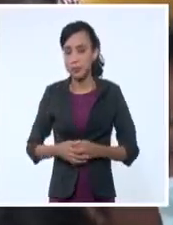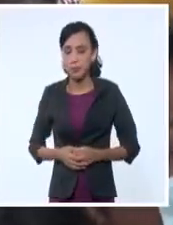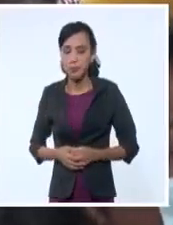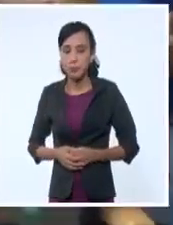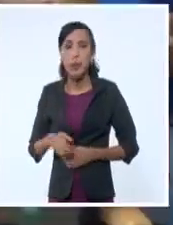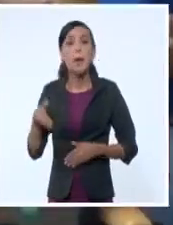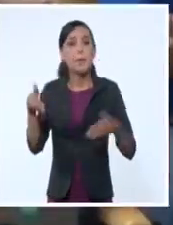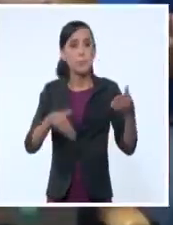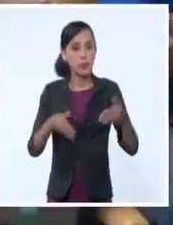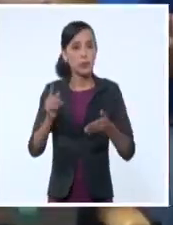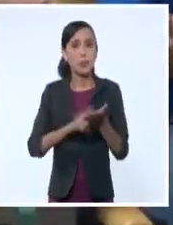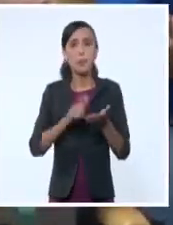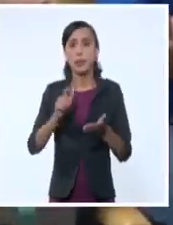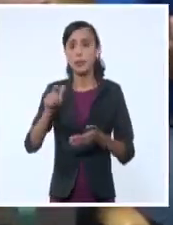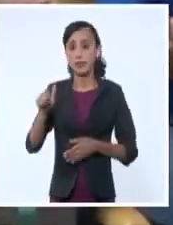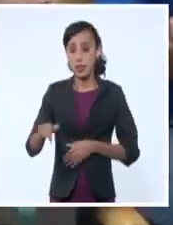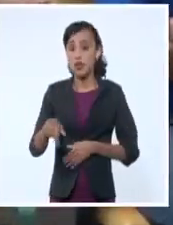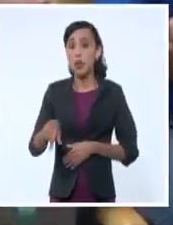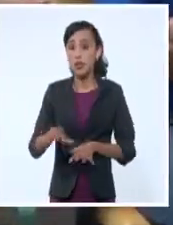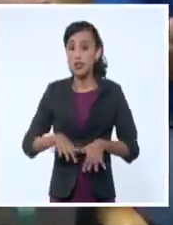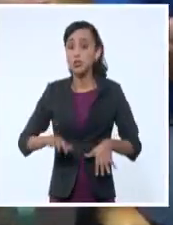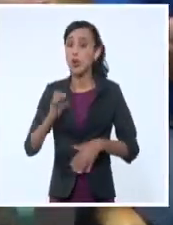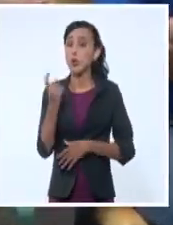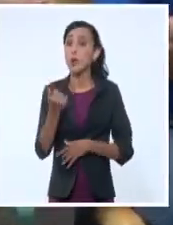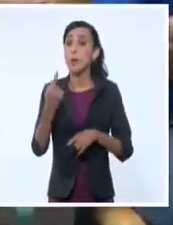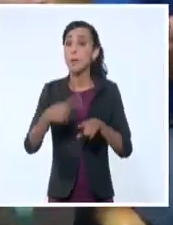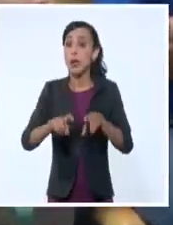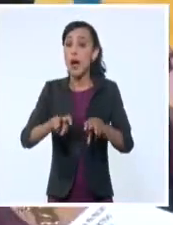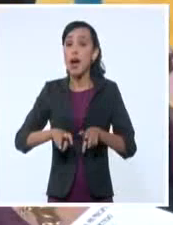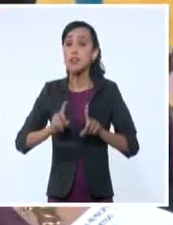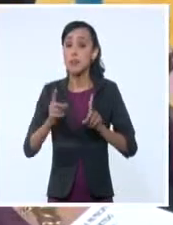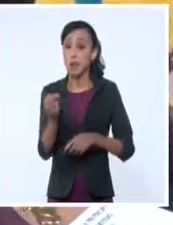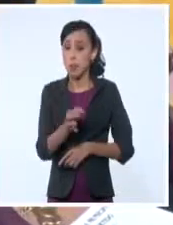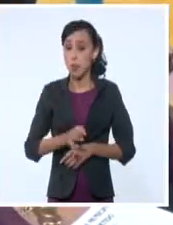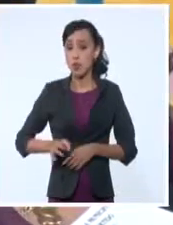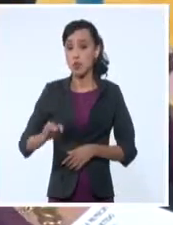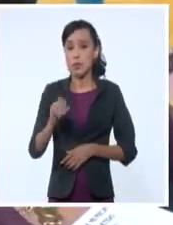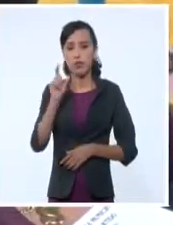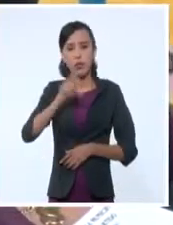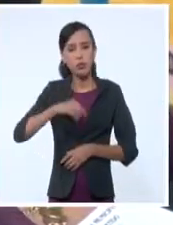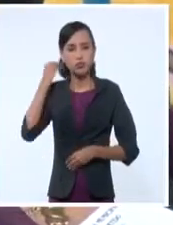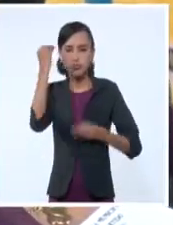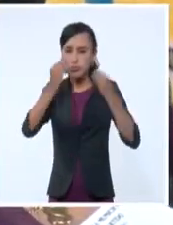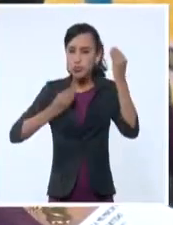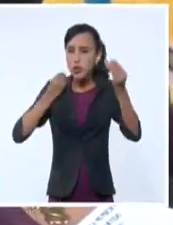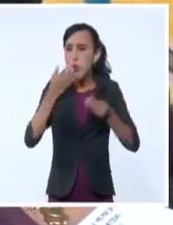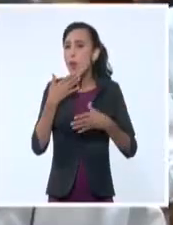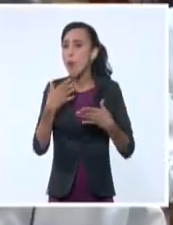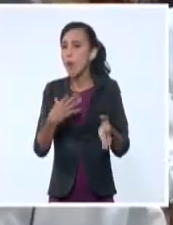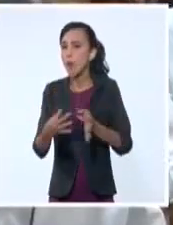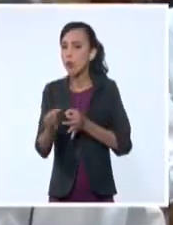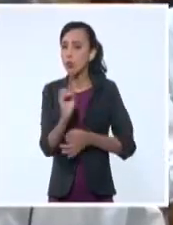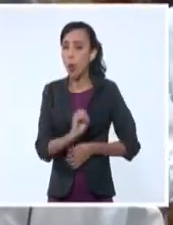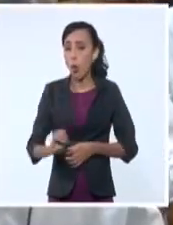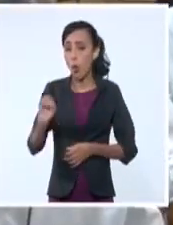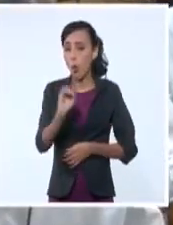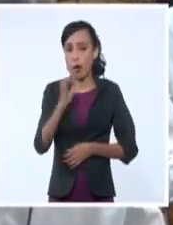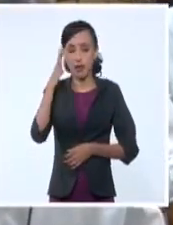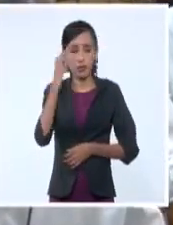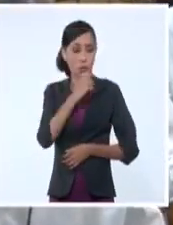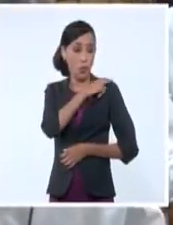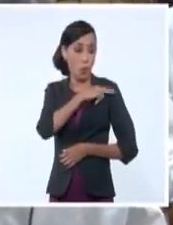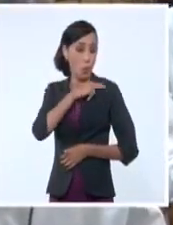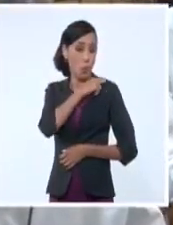partido en la batalla económica, la Asamblea Municipal del Cotorro evaluó el funcionamiento interno de la organización, la política de cuadros